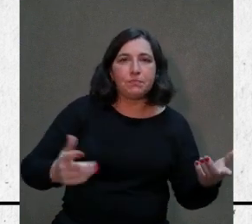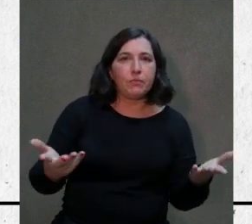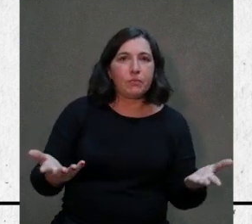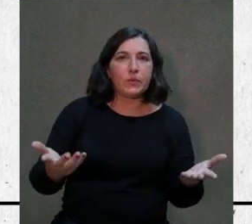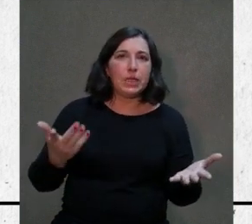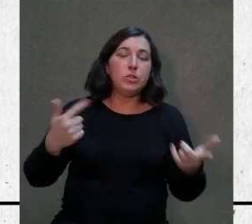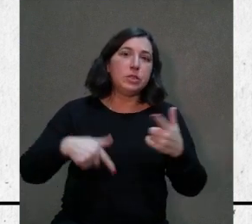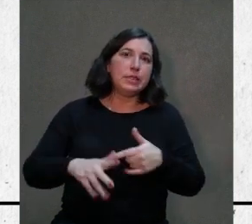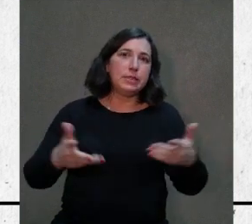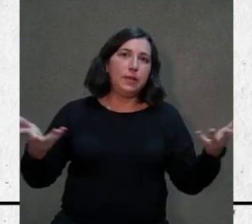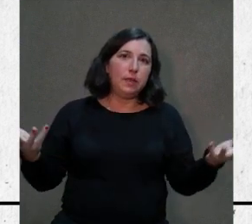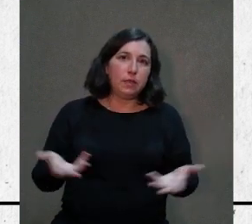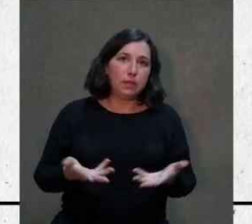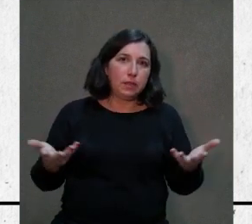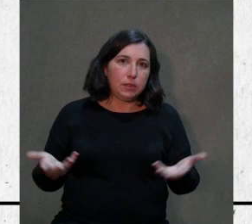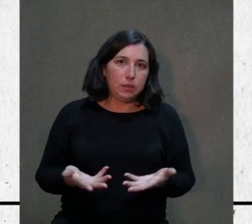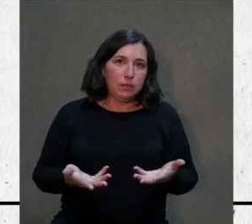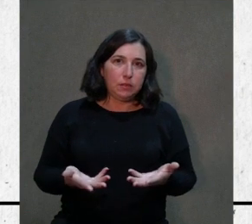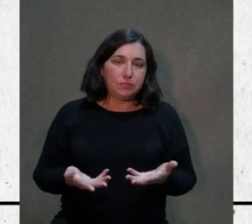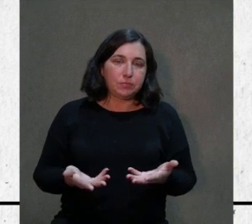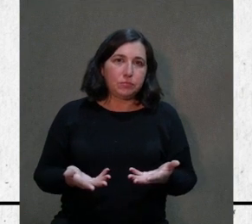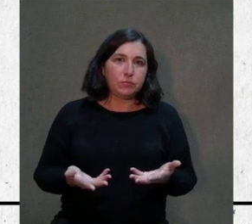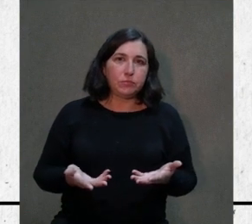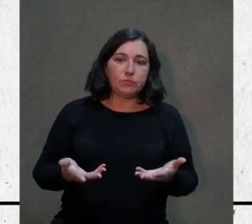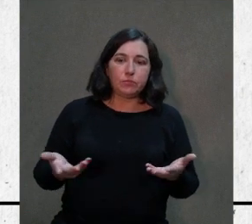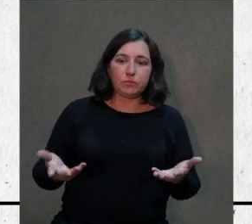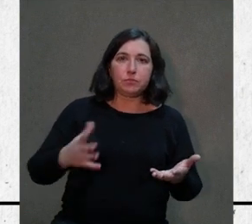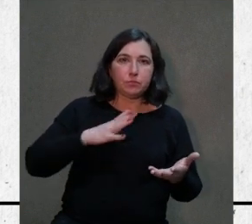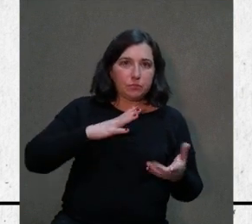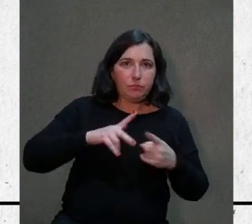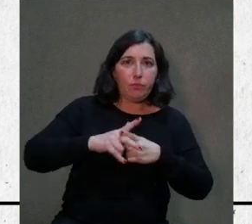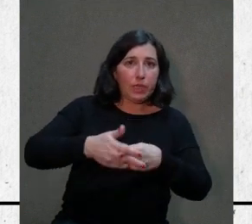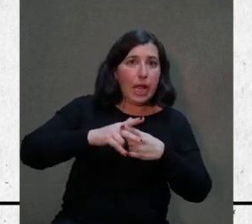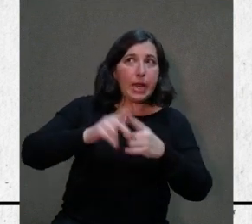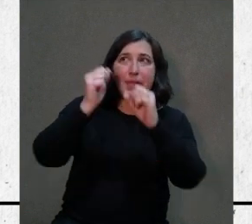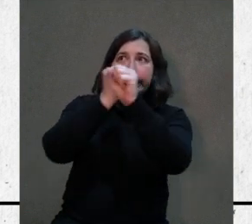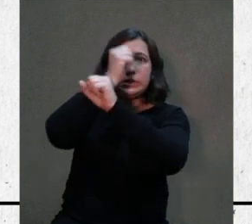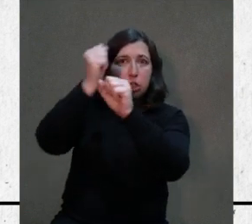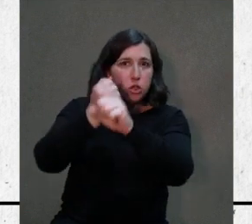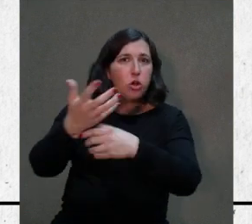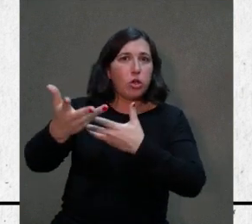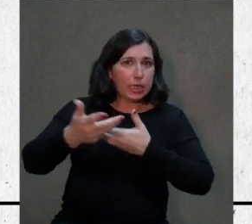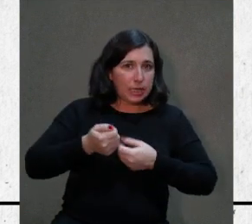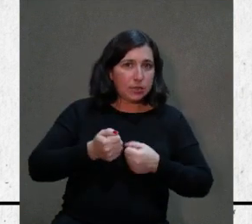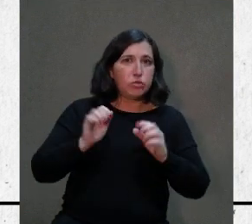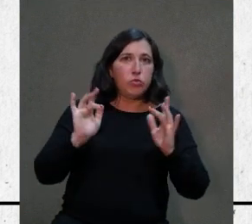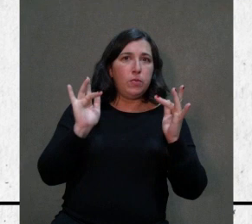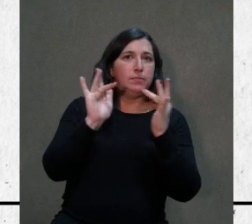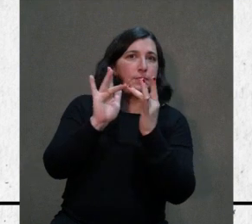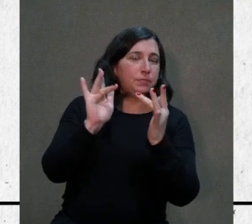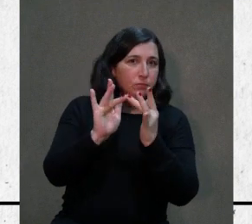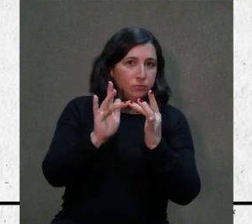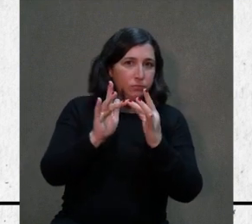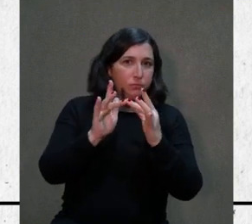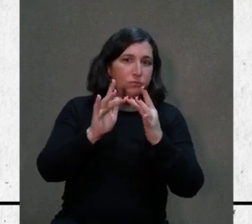No, no se podría. Entonces, bueno, quizás ahora es, las herramientas tecnológicas nos